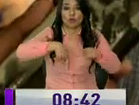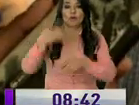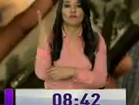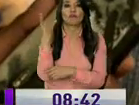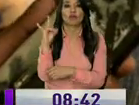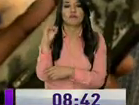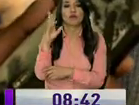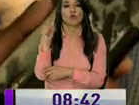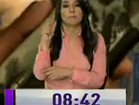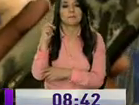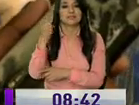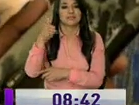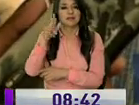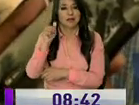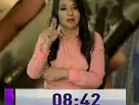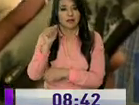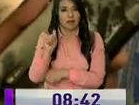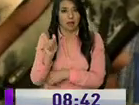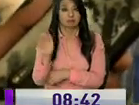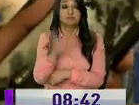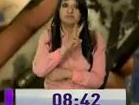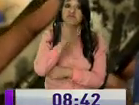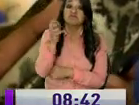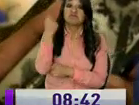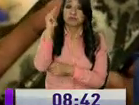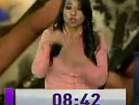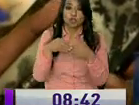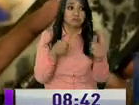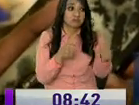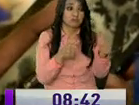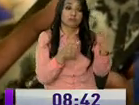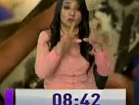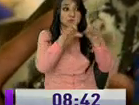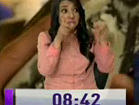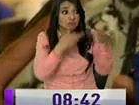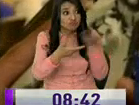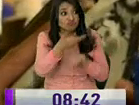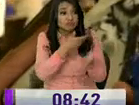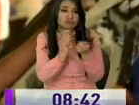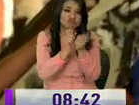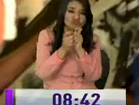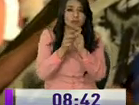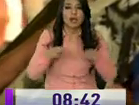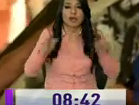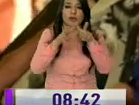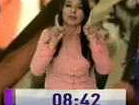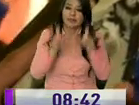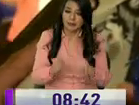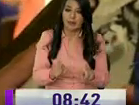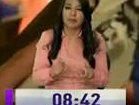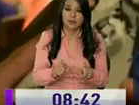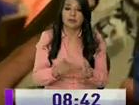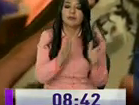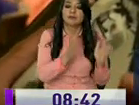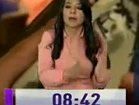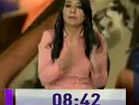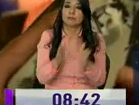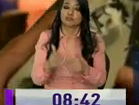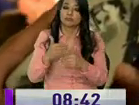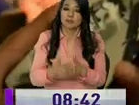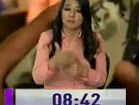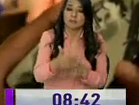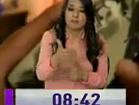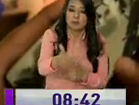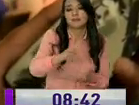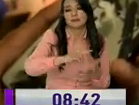de dólares, eso es algo que tenemos que obviamente revisar con el concesionario para ajustar los valores, es algo que tiene que hacerse por tramos, por el monto que